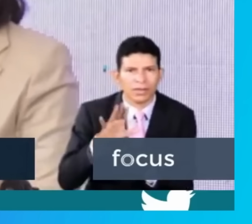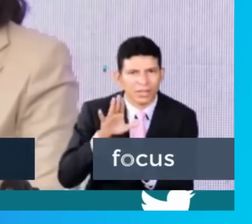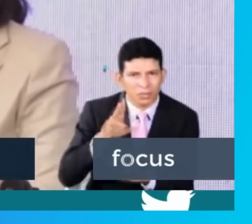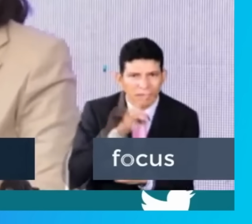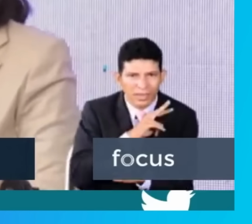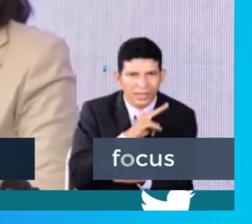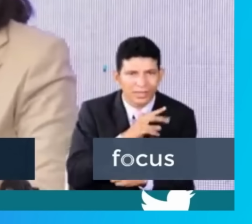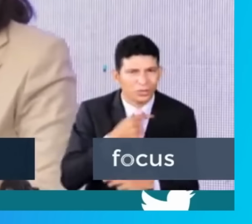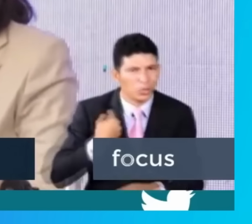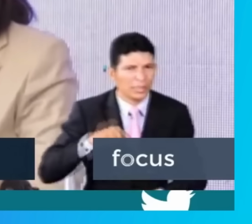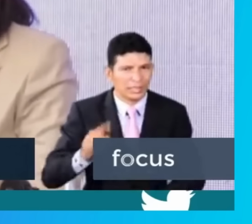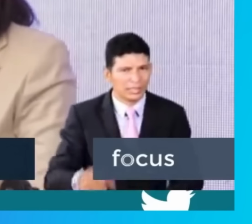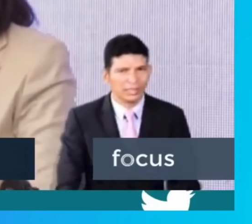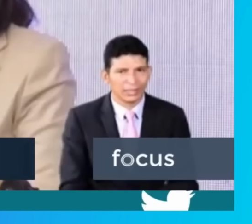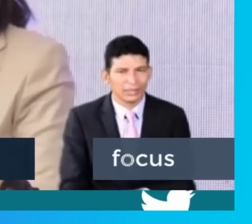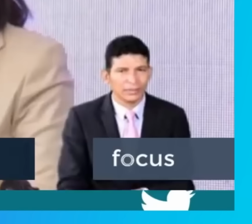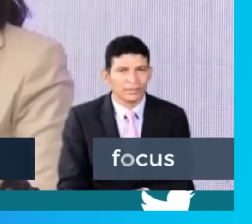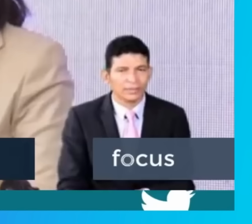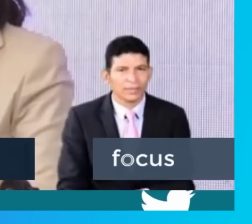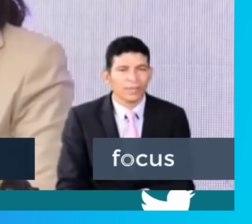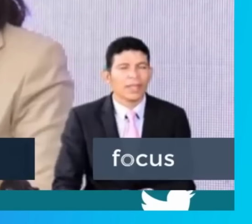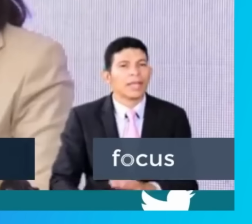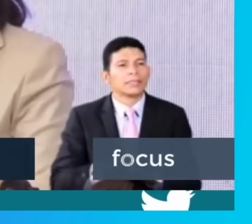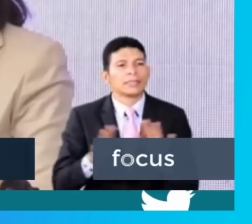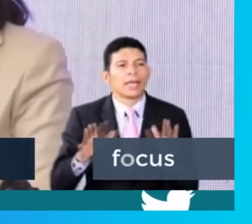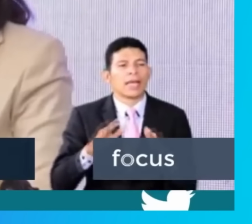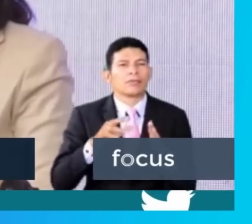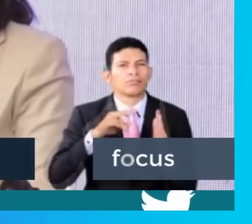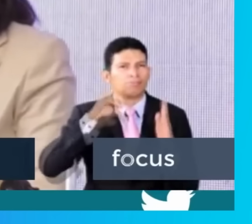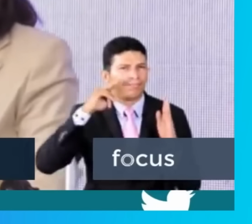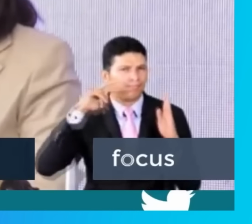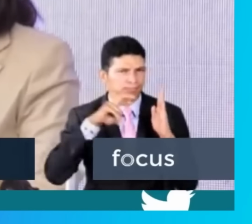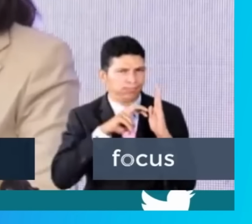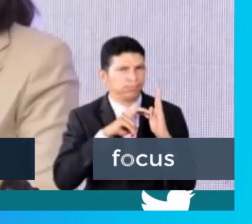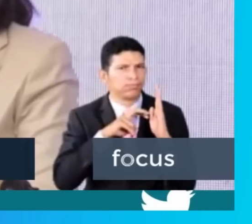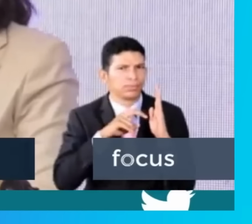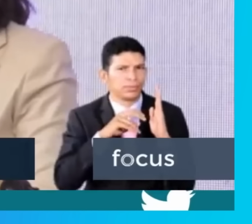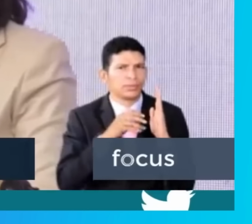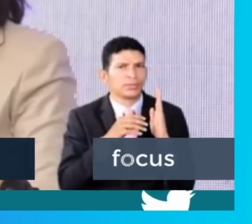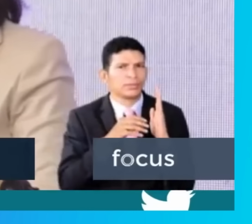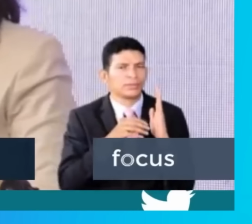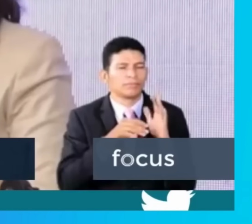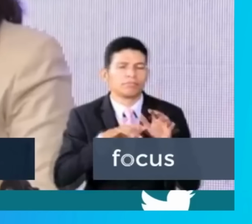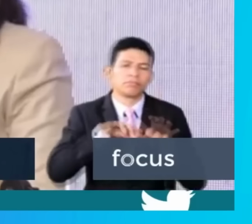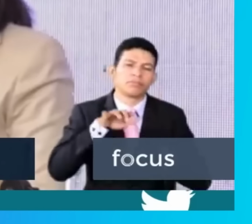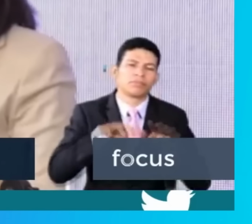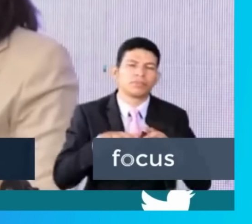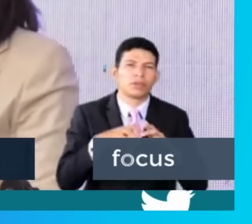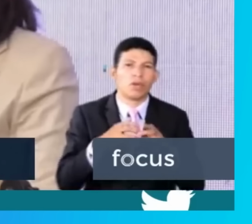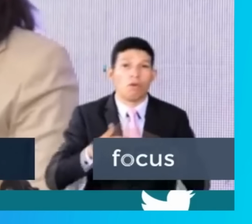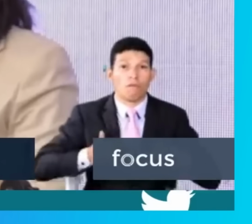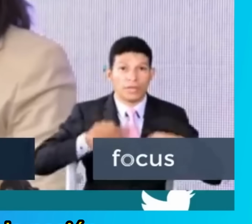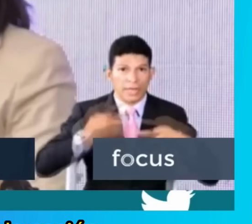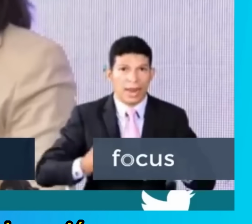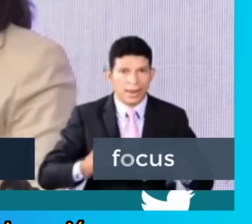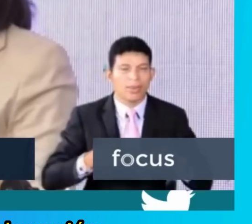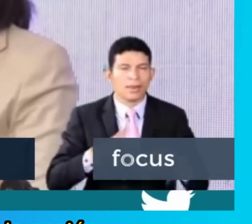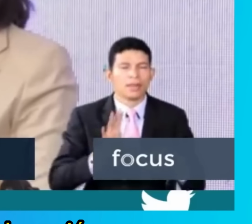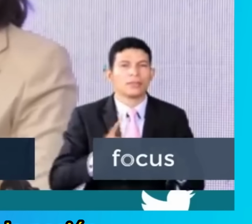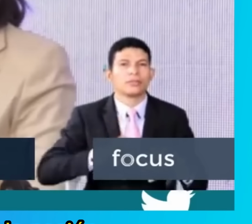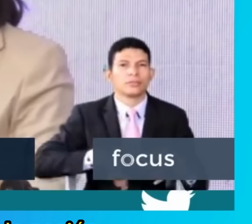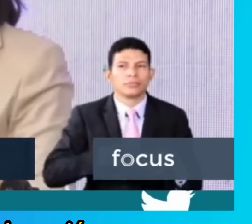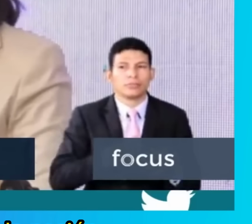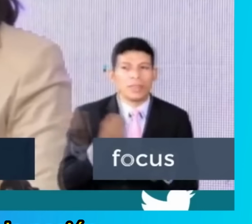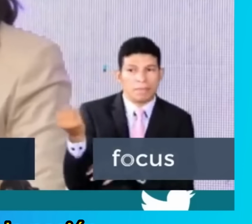mentira. Luego de revisar varias bases de datos oficiales, no todas las bases de datos que nos remitió